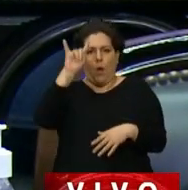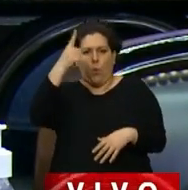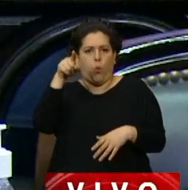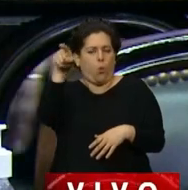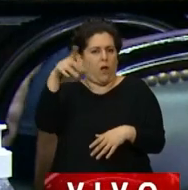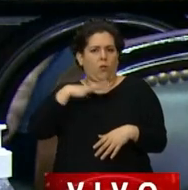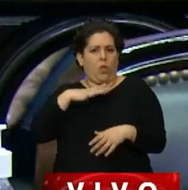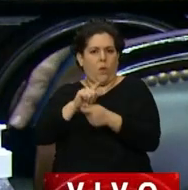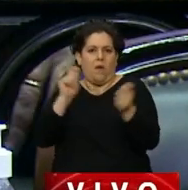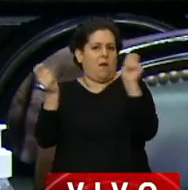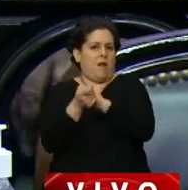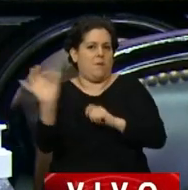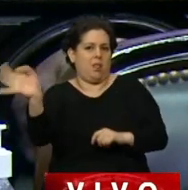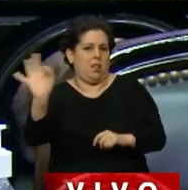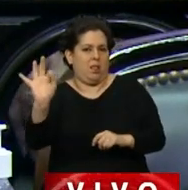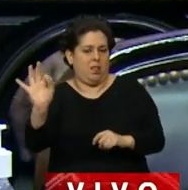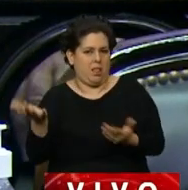todavía no haya cambiado el sistema.